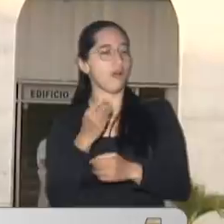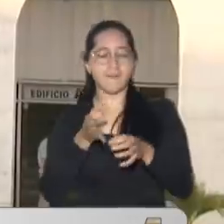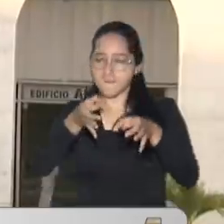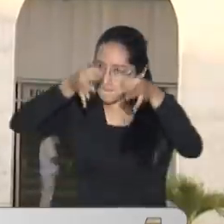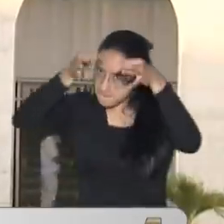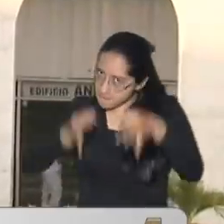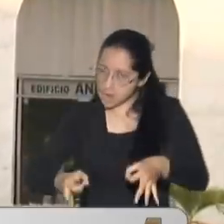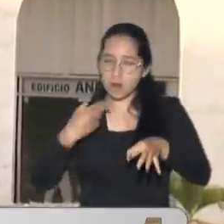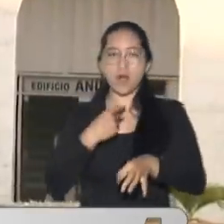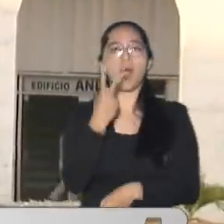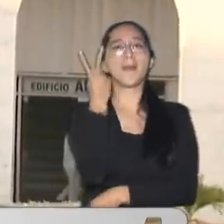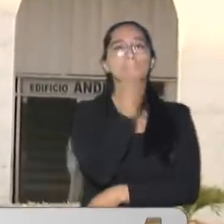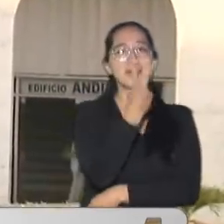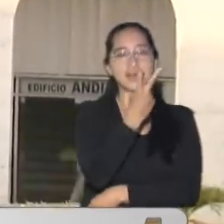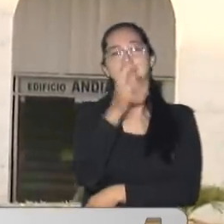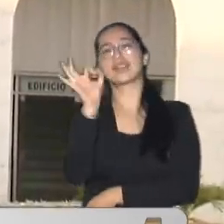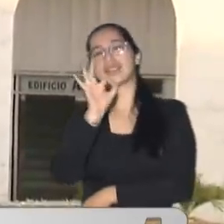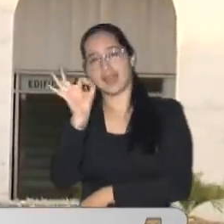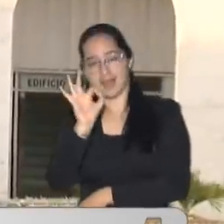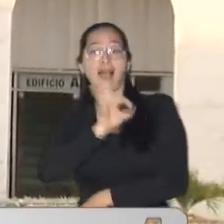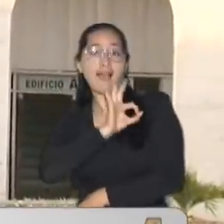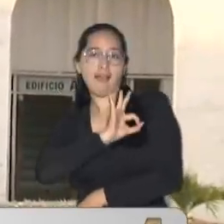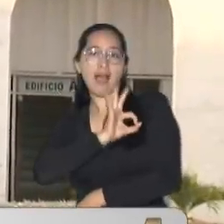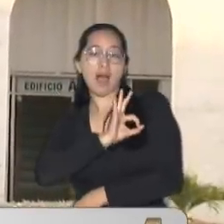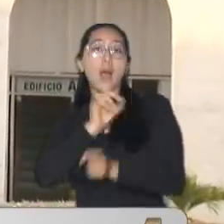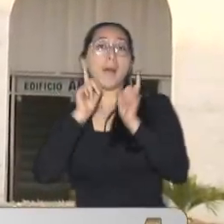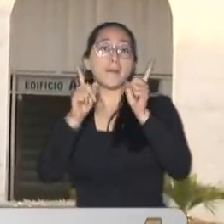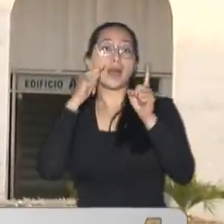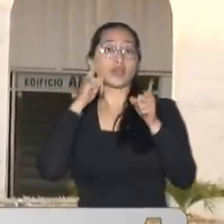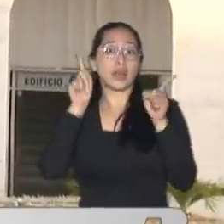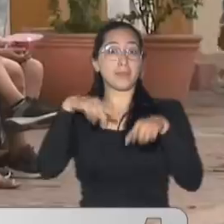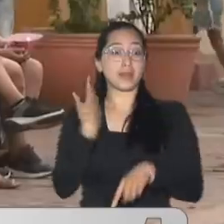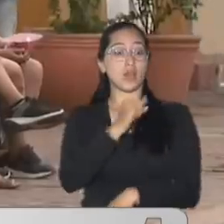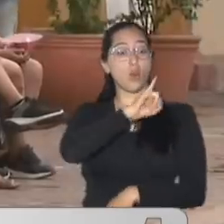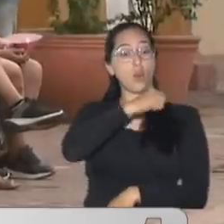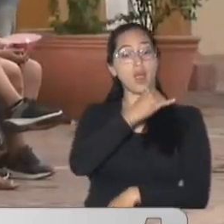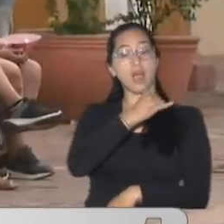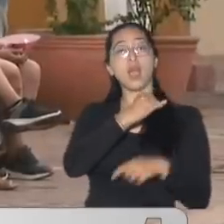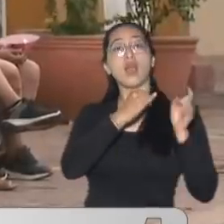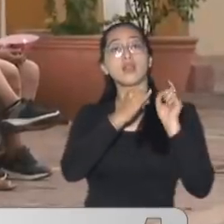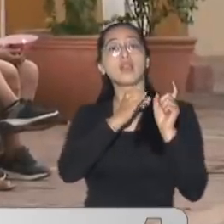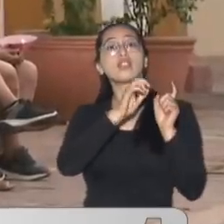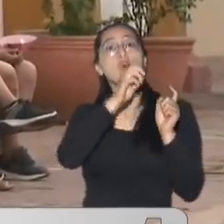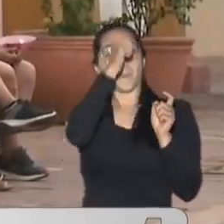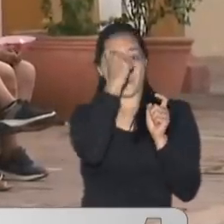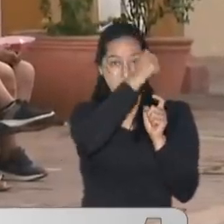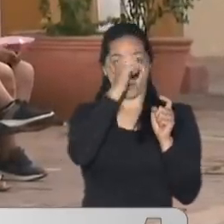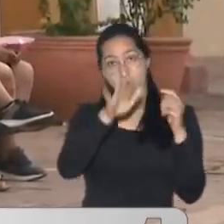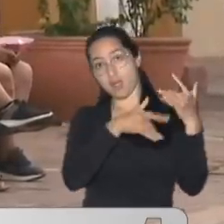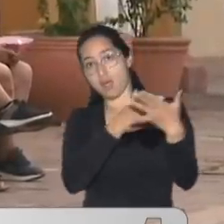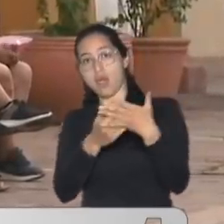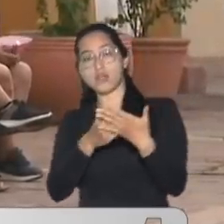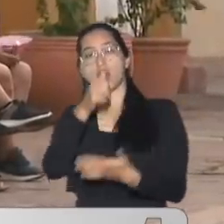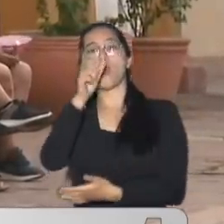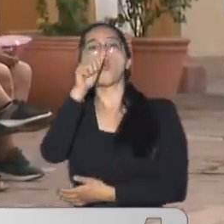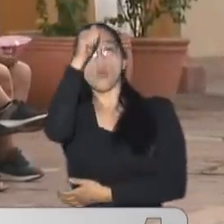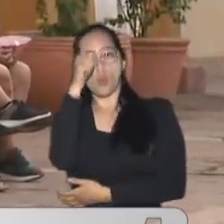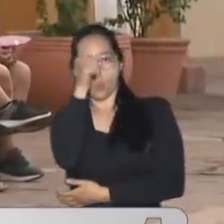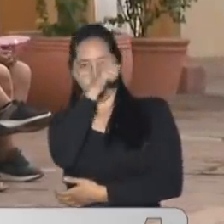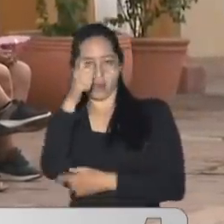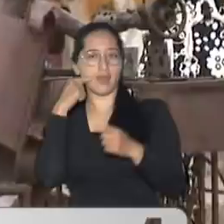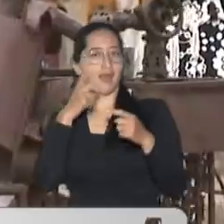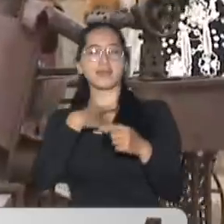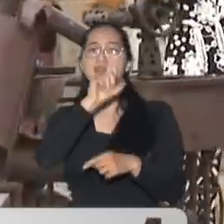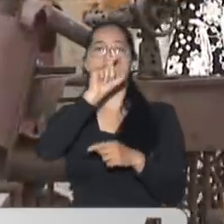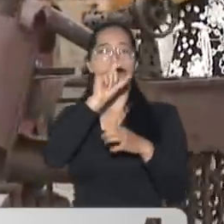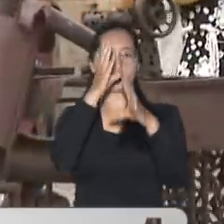domingo a jueves sería a partir de las 11 de la noche. Además, será la ley seca que también entraría